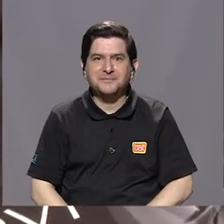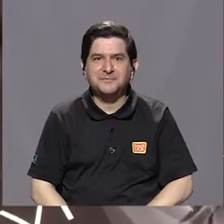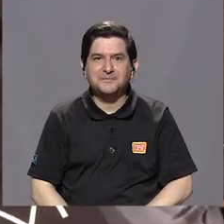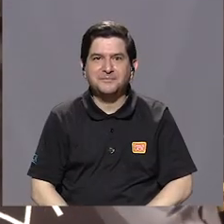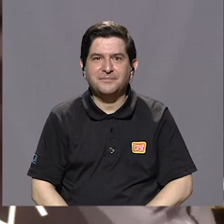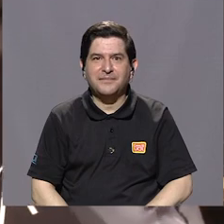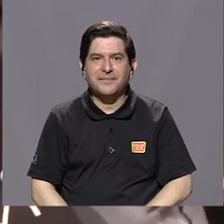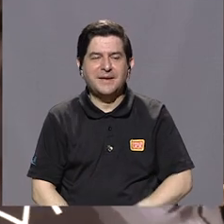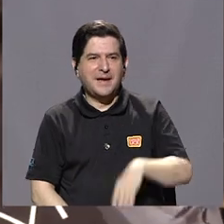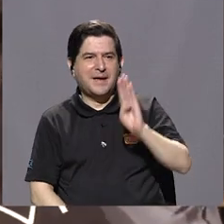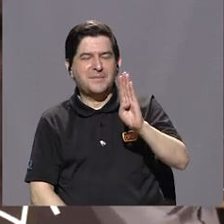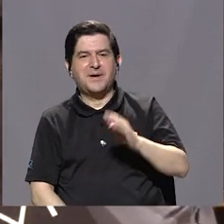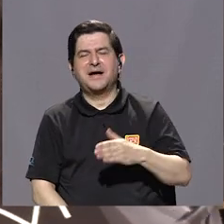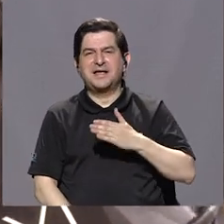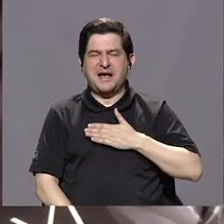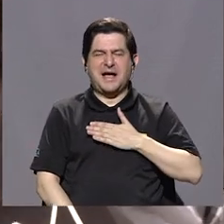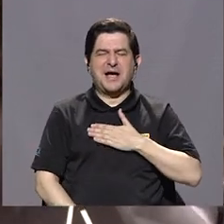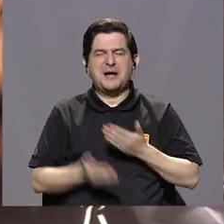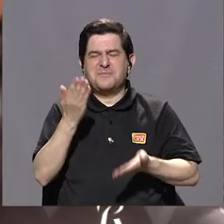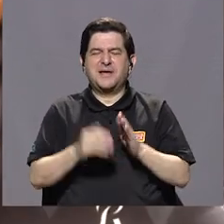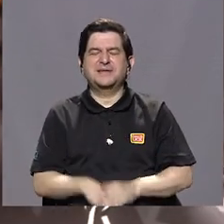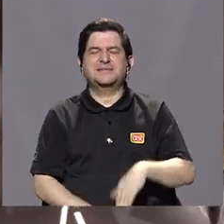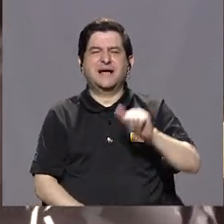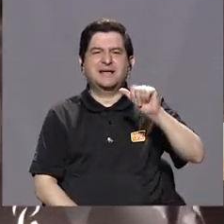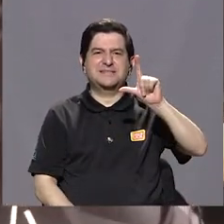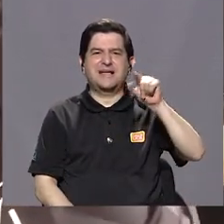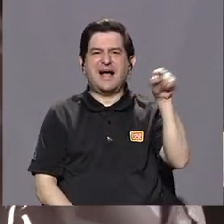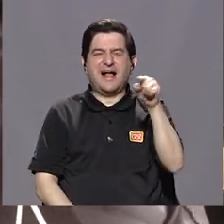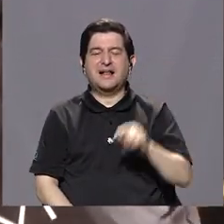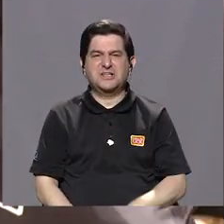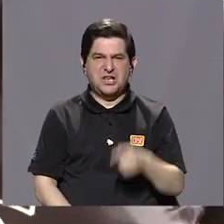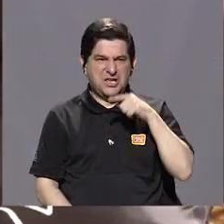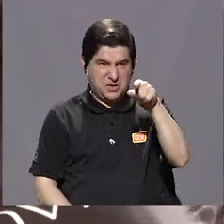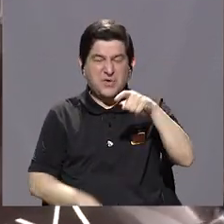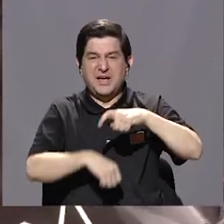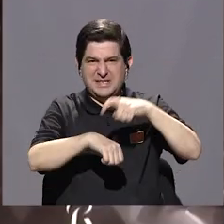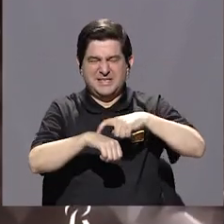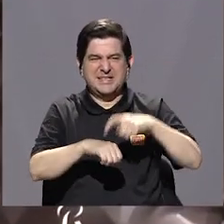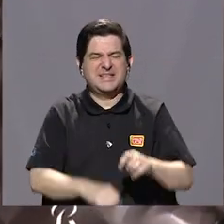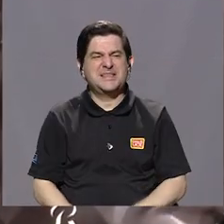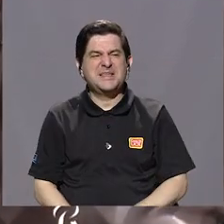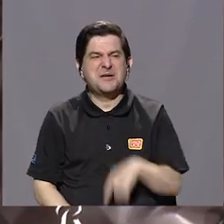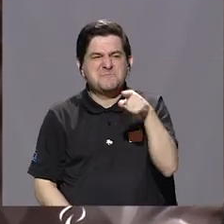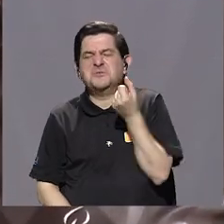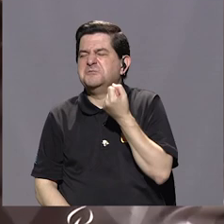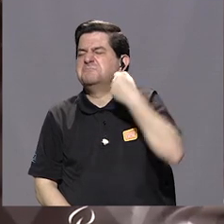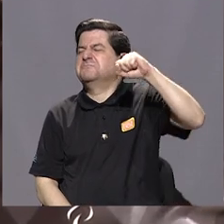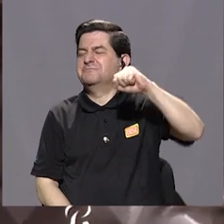Brian, a mí me va a dar Alzheimer seguramente y yo me voy a desquitar de usted. Es entonces. No,